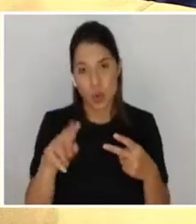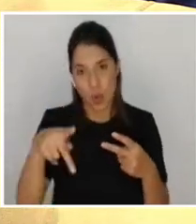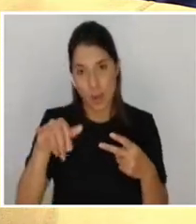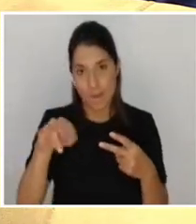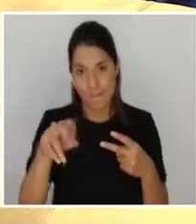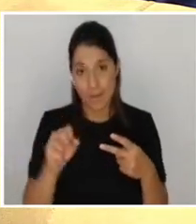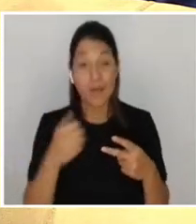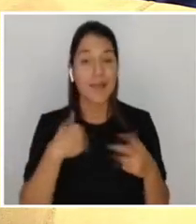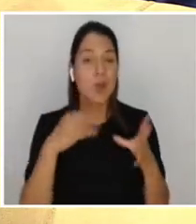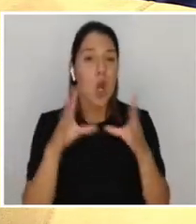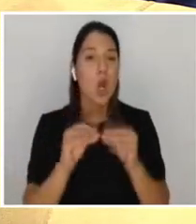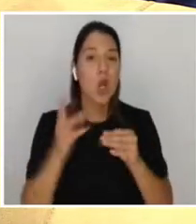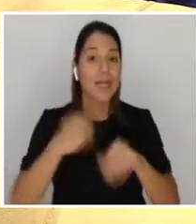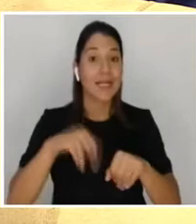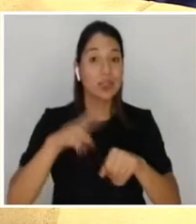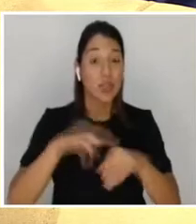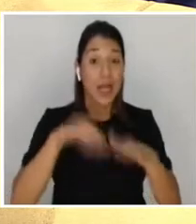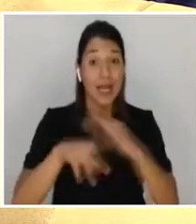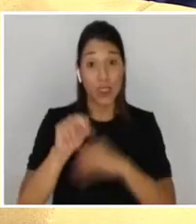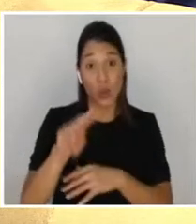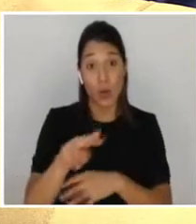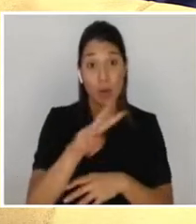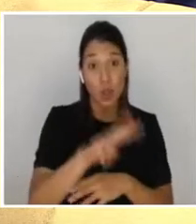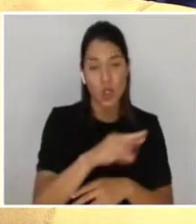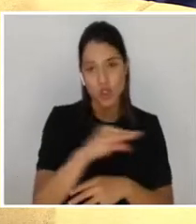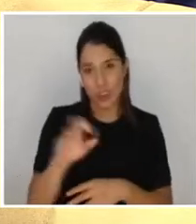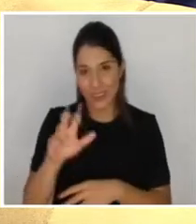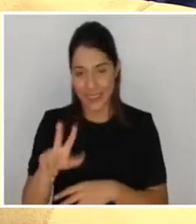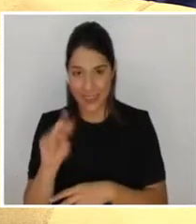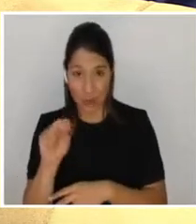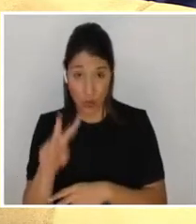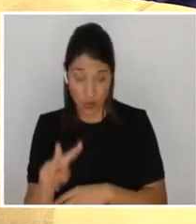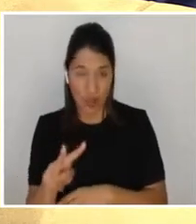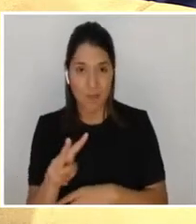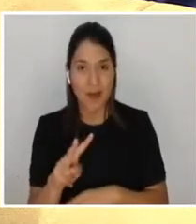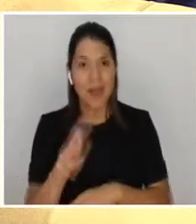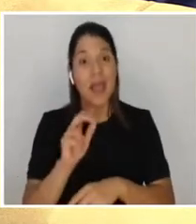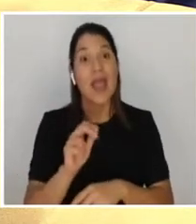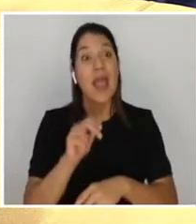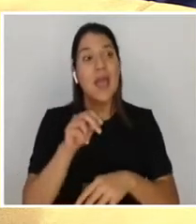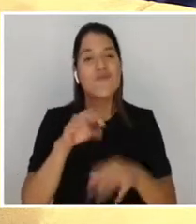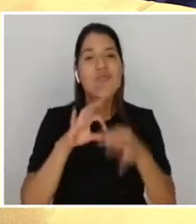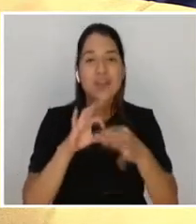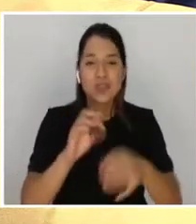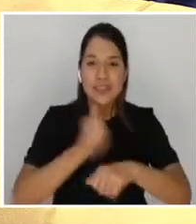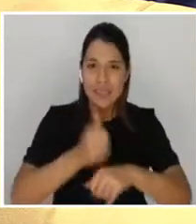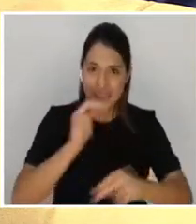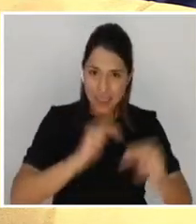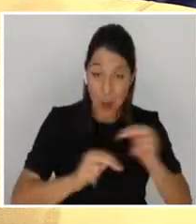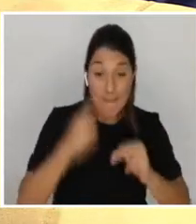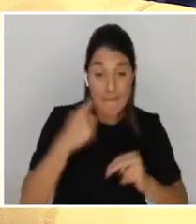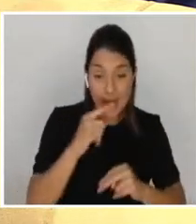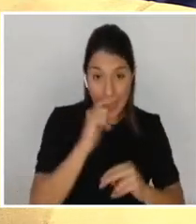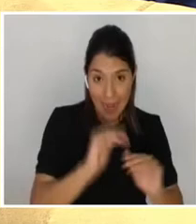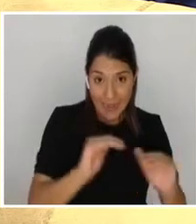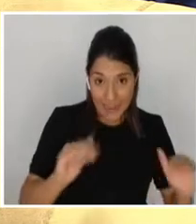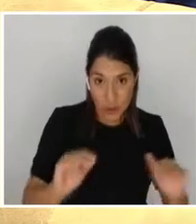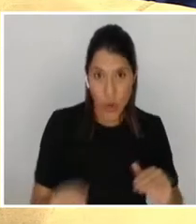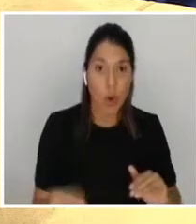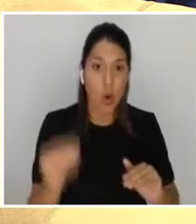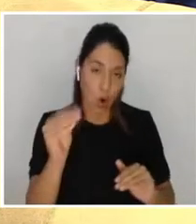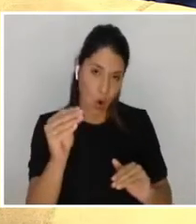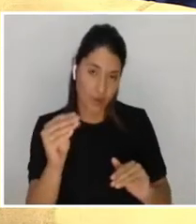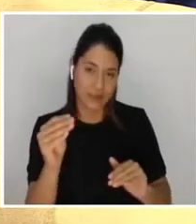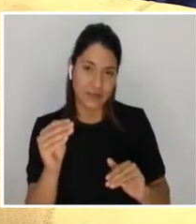el mes de noviembre, el 2 y 3, de emprendimiento enfocado en niños y jóvenes donde van a ver personas